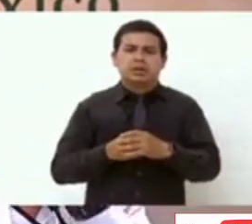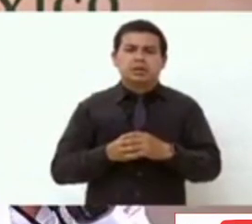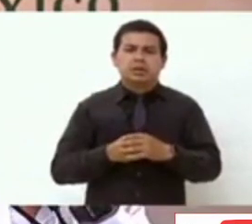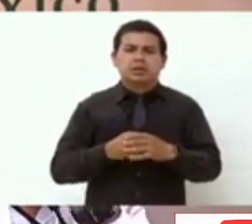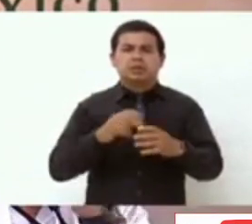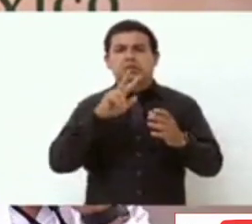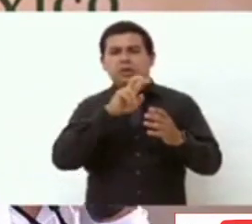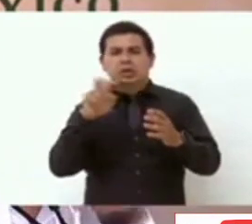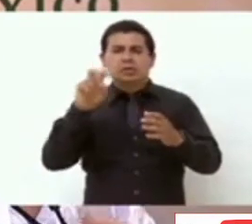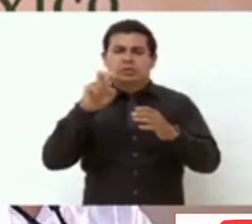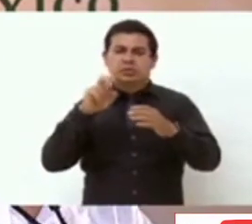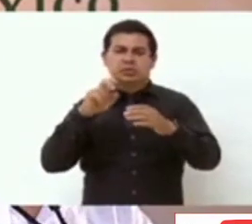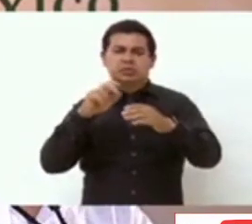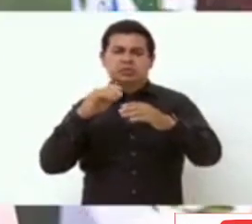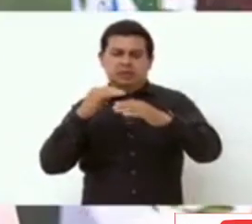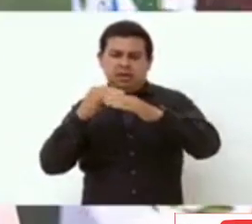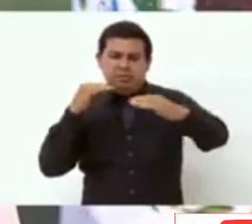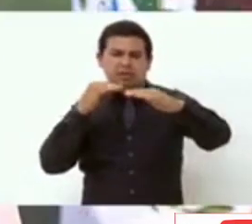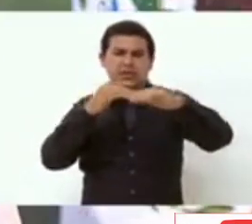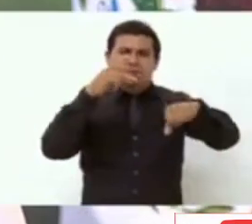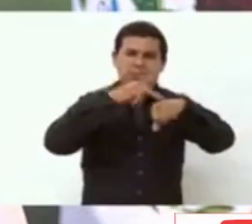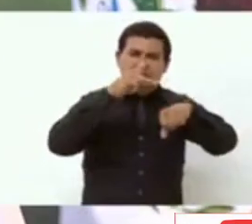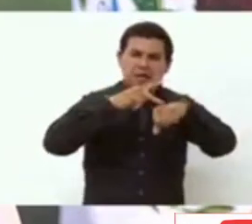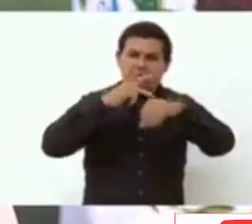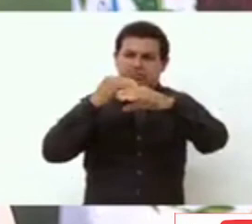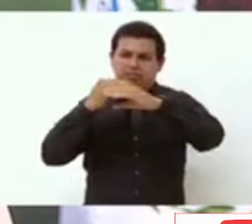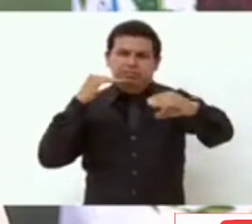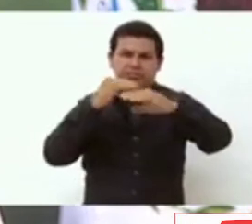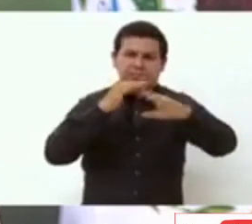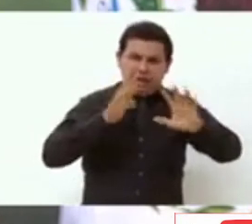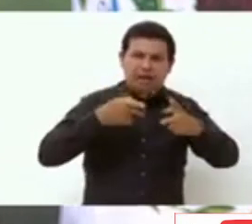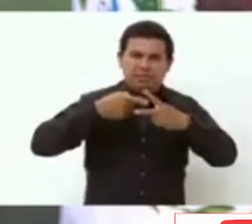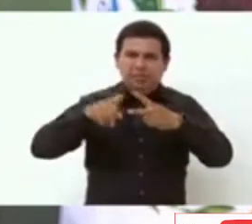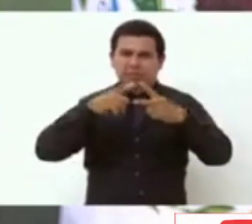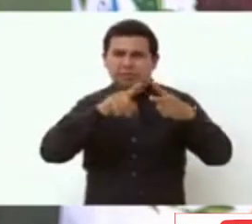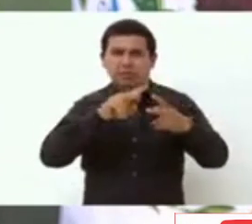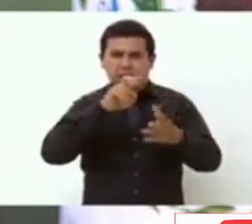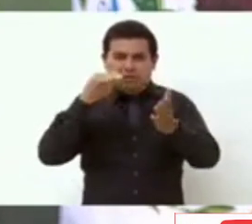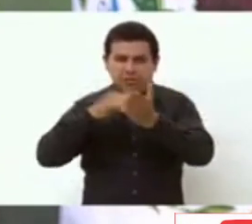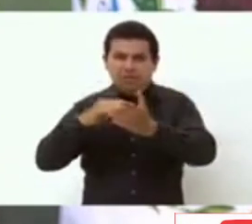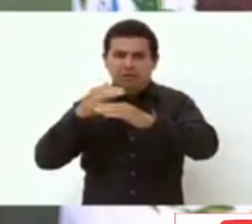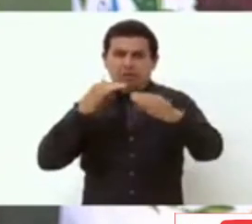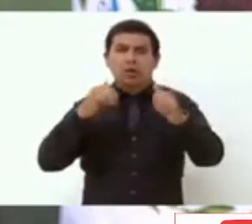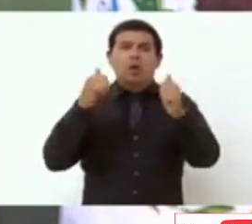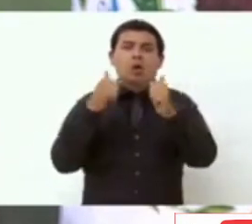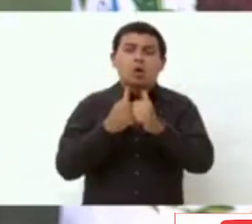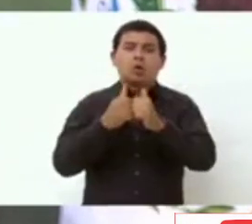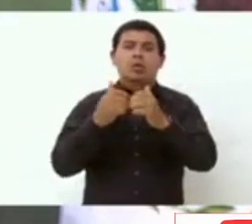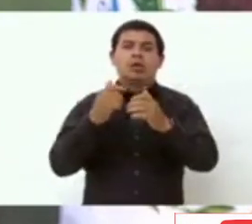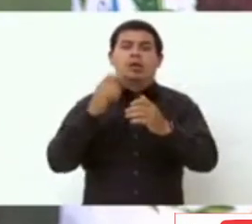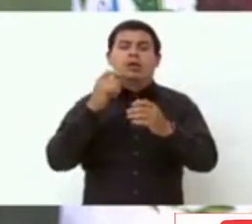200 caminos de concreto. Con este programa que es extraordinario